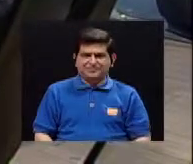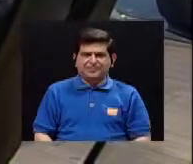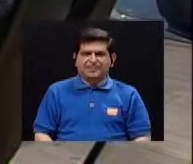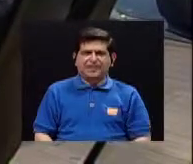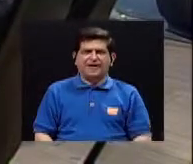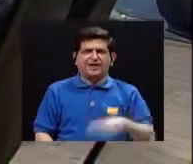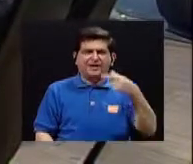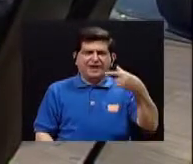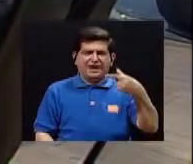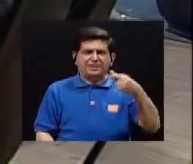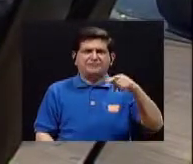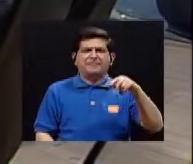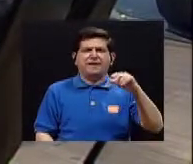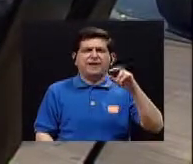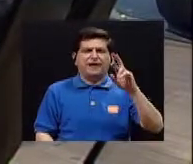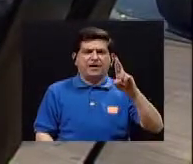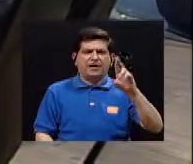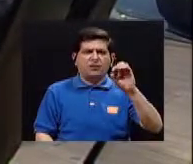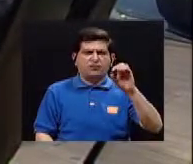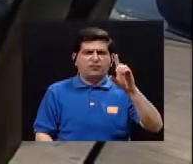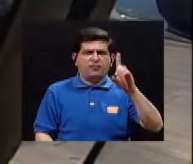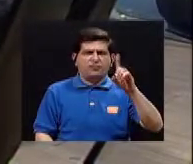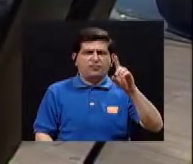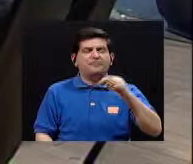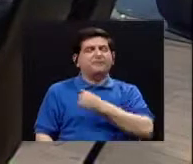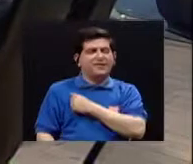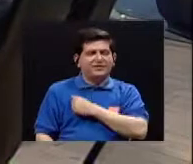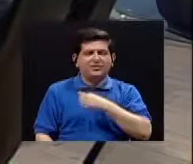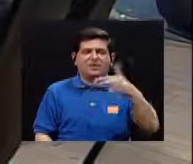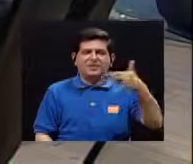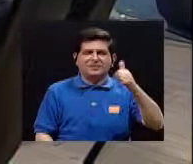sabido que el hermano germán rodríguez